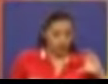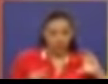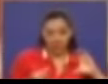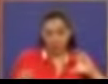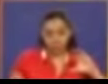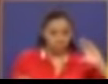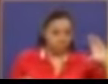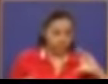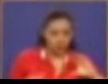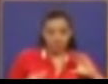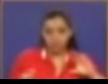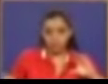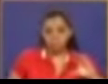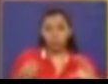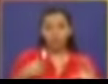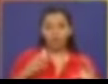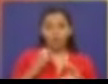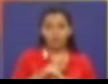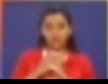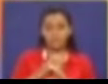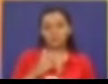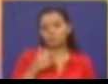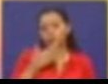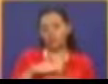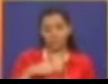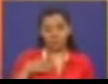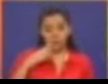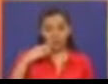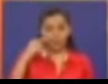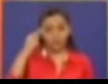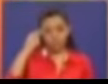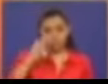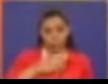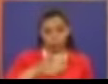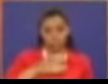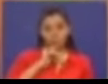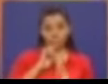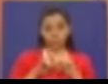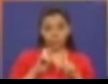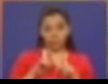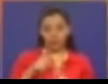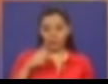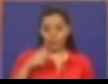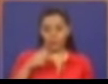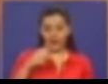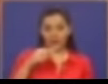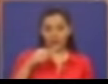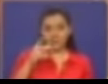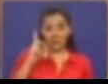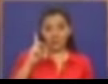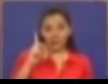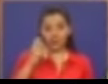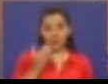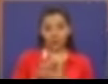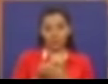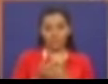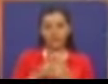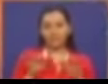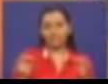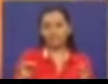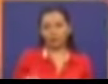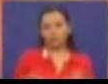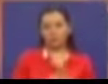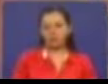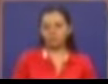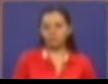no tenía contabilidad completa, Rafael Correa, consultor, PhD en economía, era informal, aunque